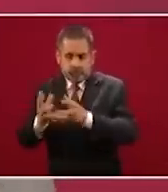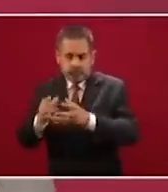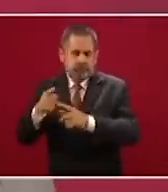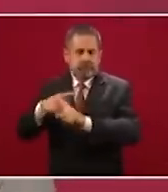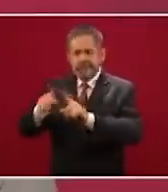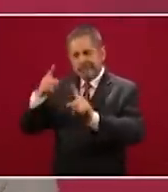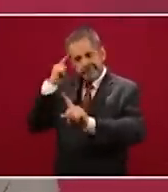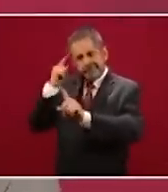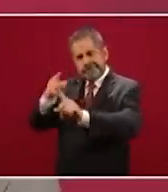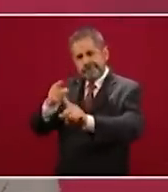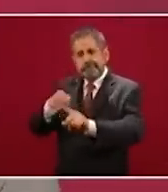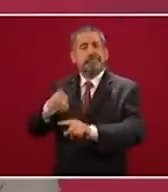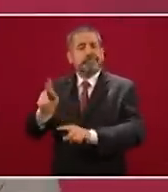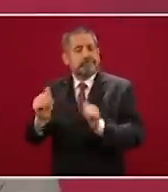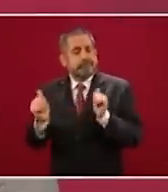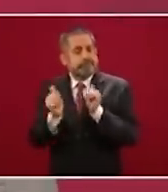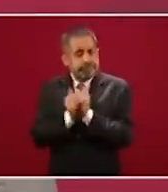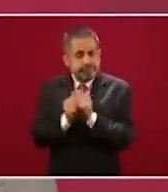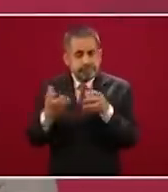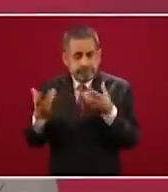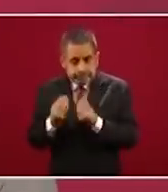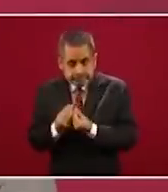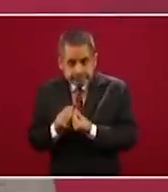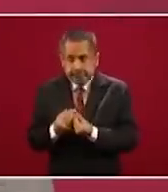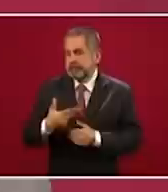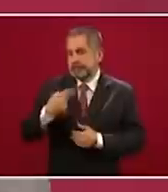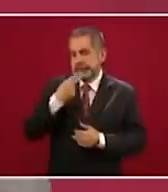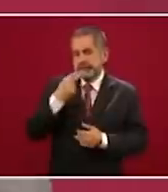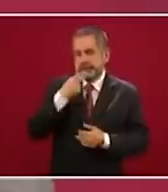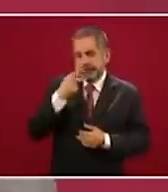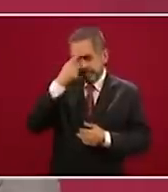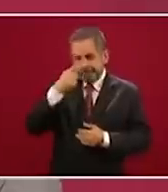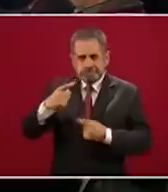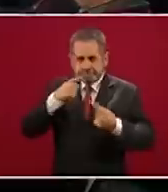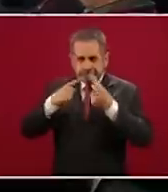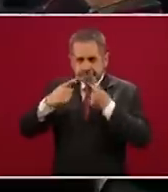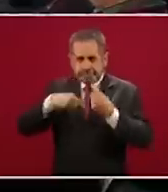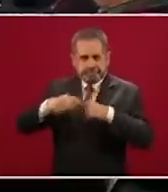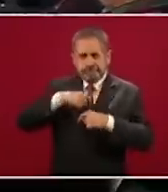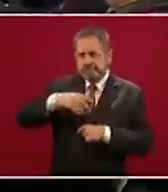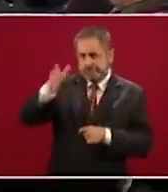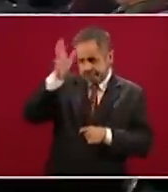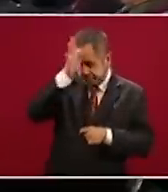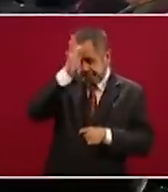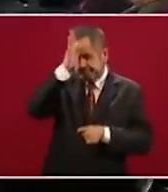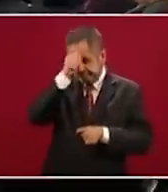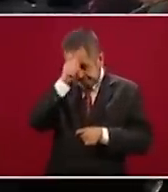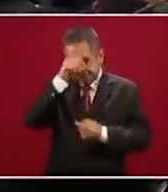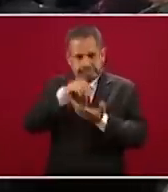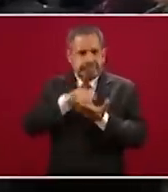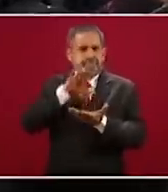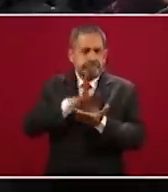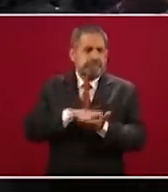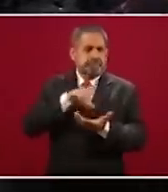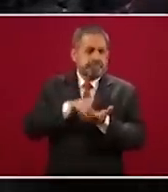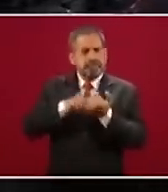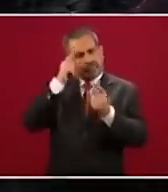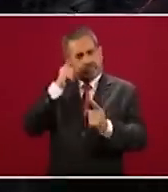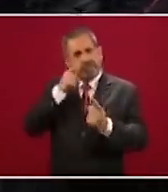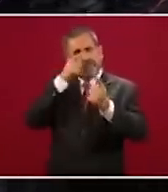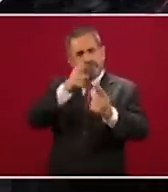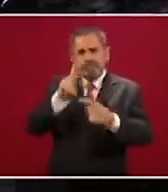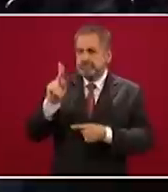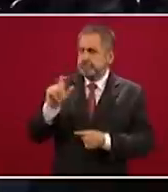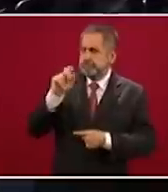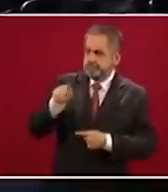propósitos, también nos permitió llegar a un punto de concertación, acuerdo, unidad de propósito,